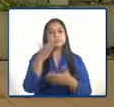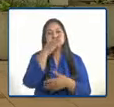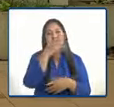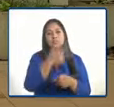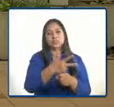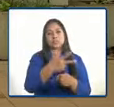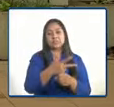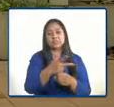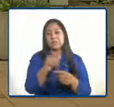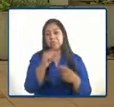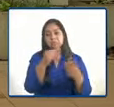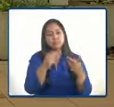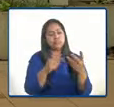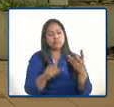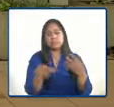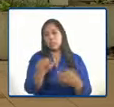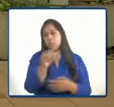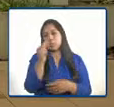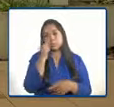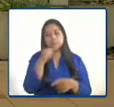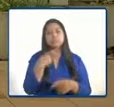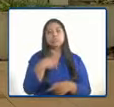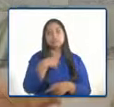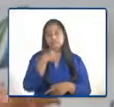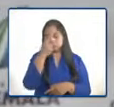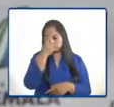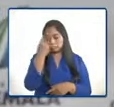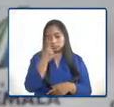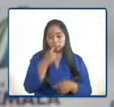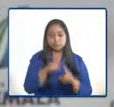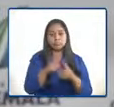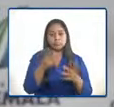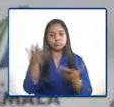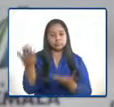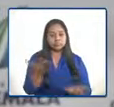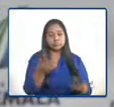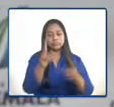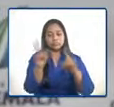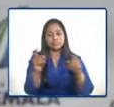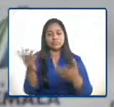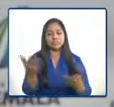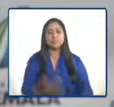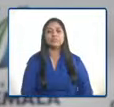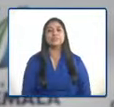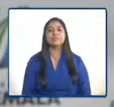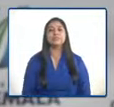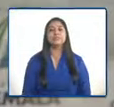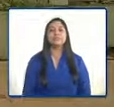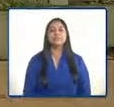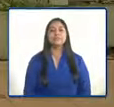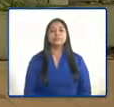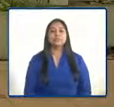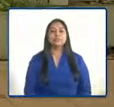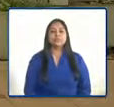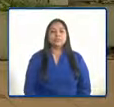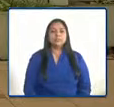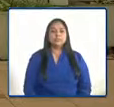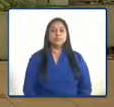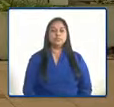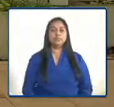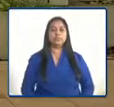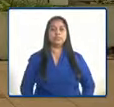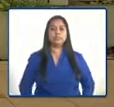que esto y muchas otras cosas más estamos trabajando y siempre abiertos para sus preguntas. Gracias, señor director.